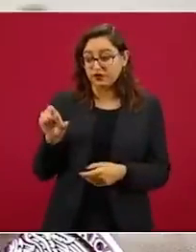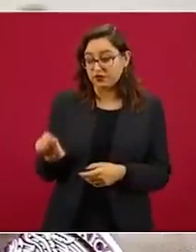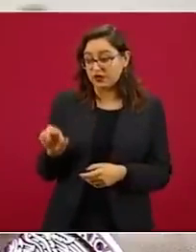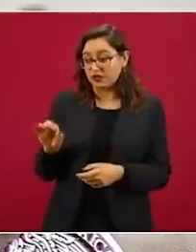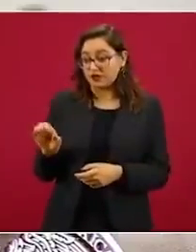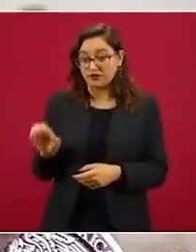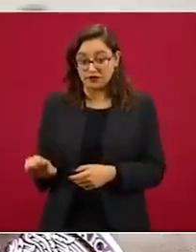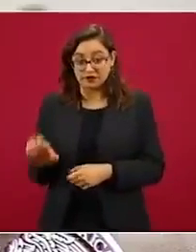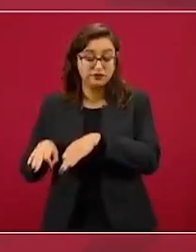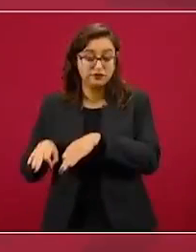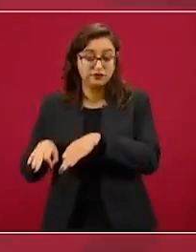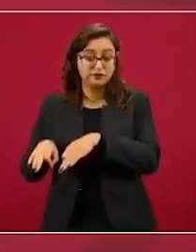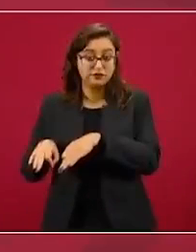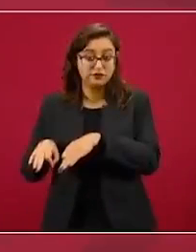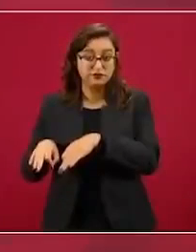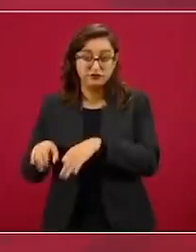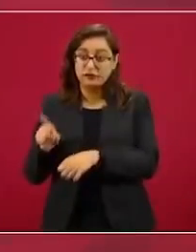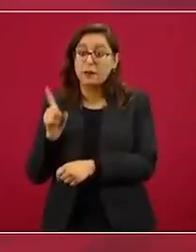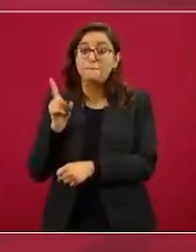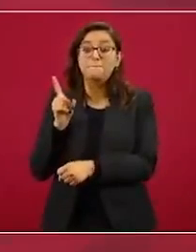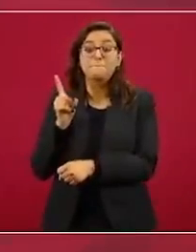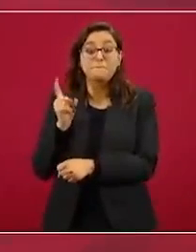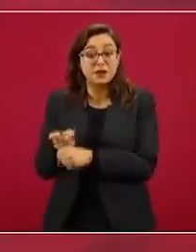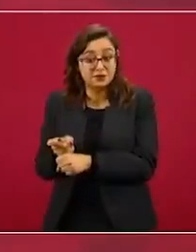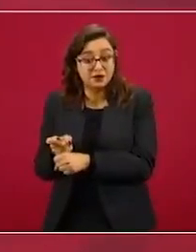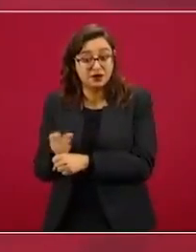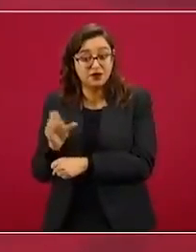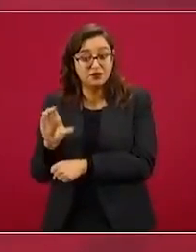Federal de Electricidad primero